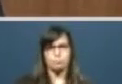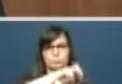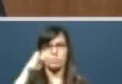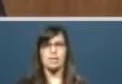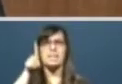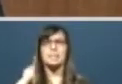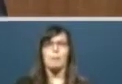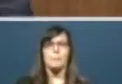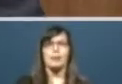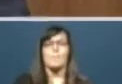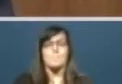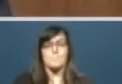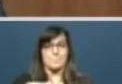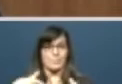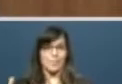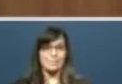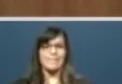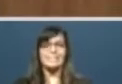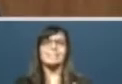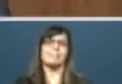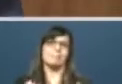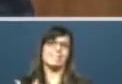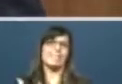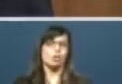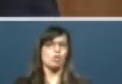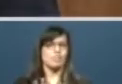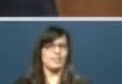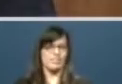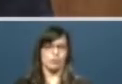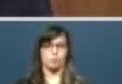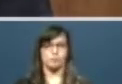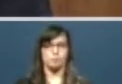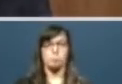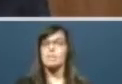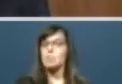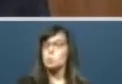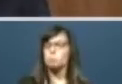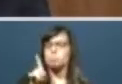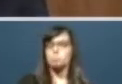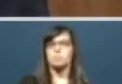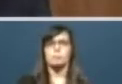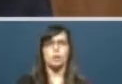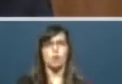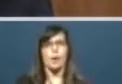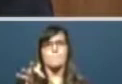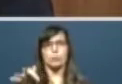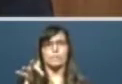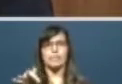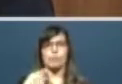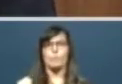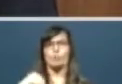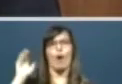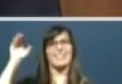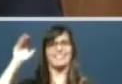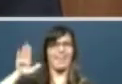pero positivo también del sector servicios igualmente se produce una nueva aportación positiva del sector exterior